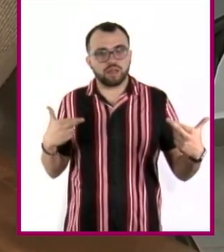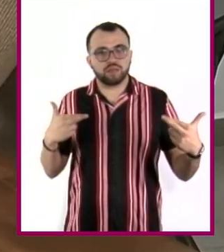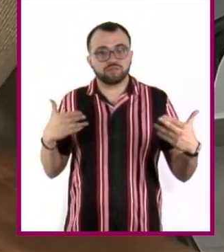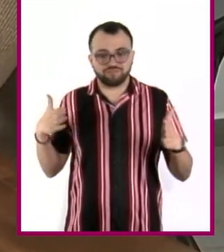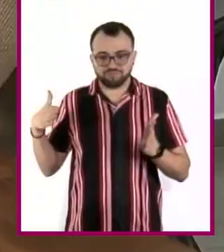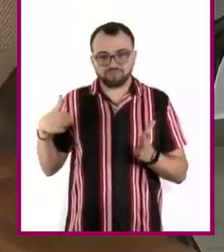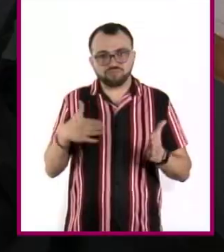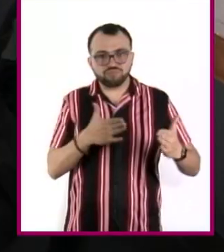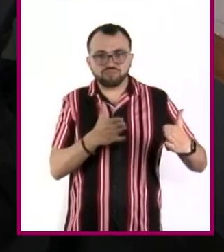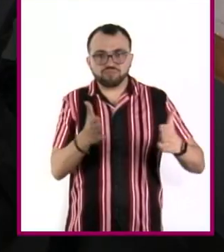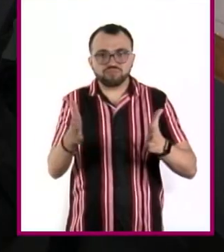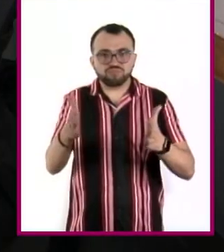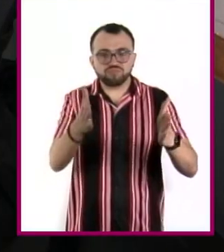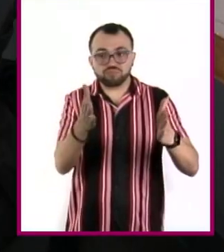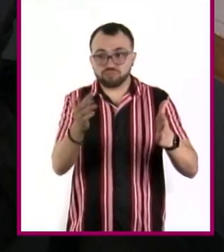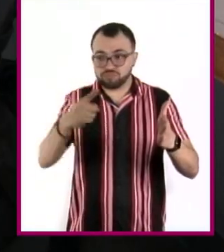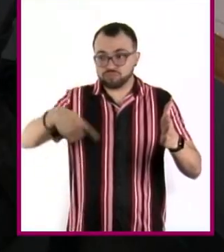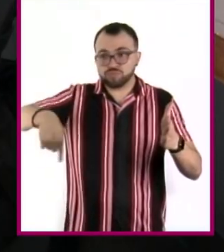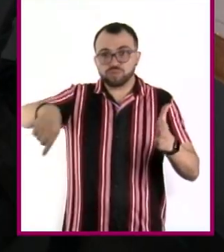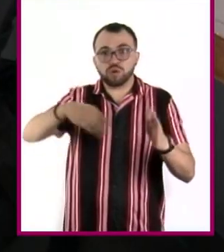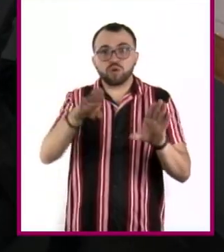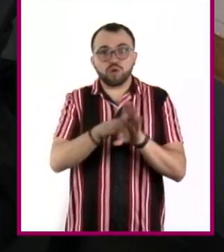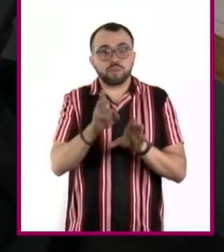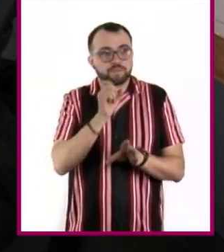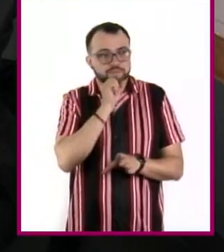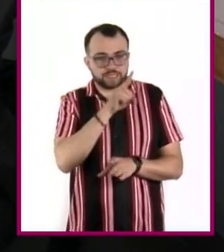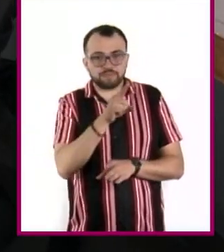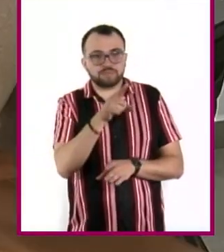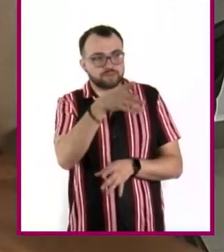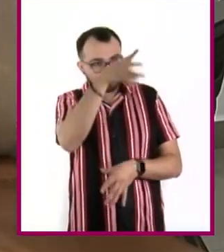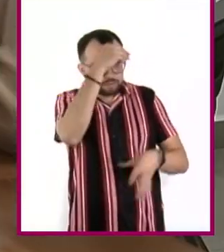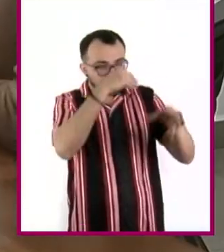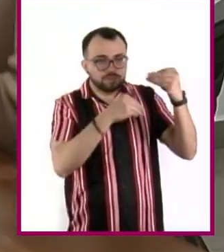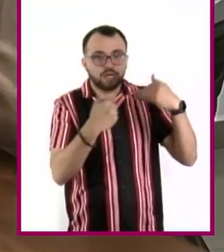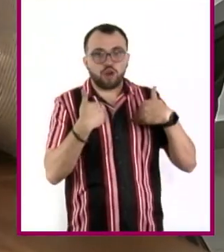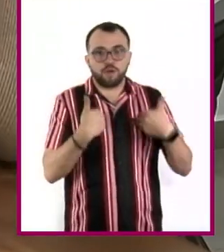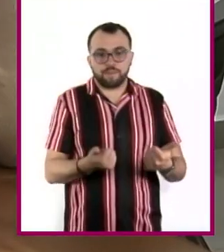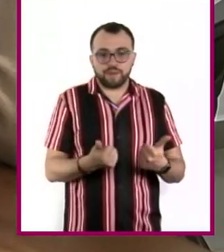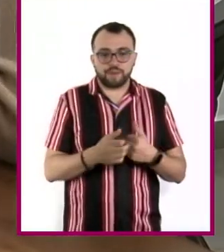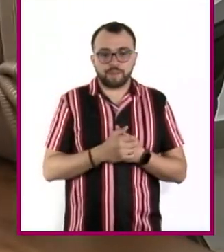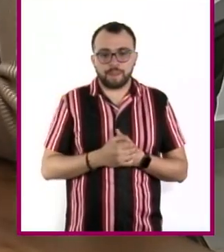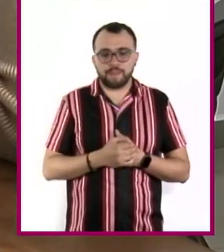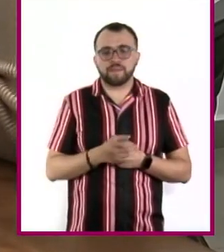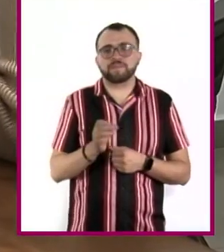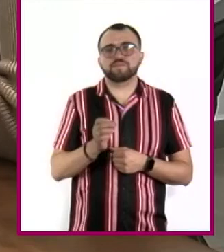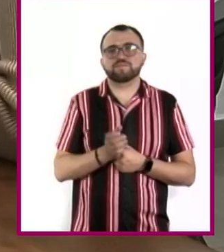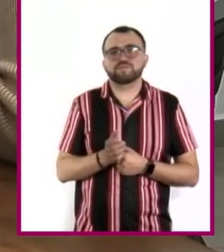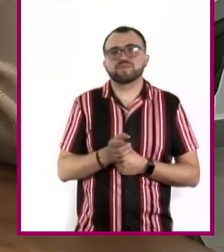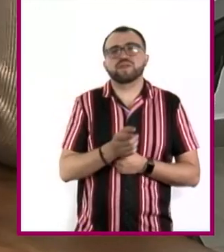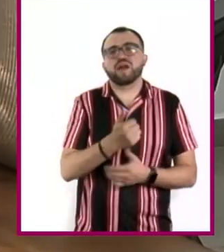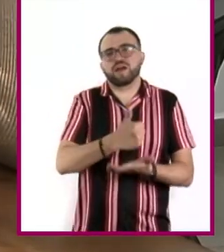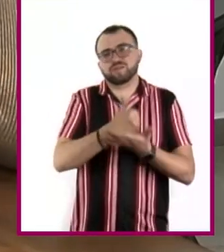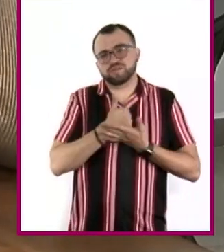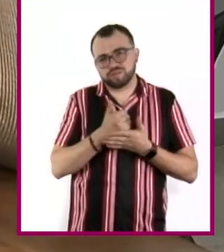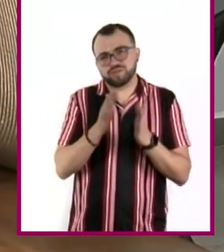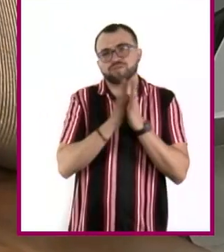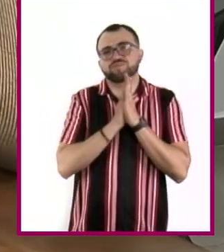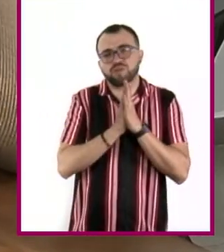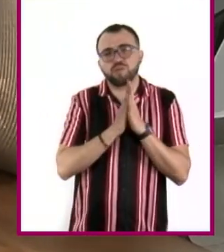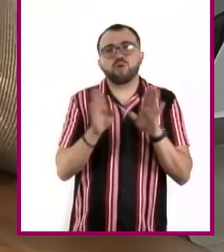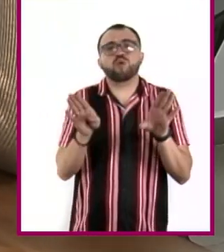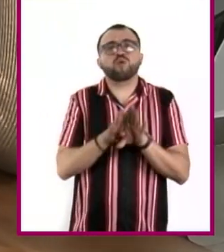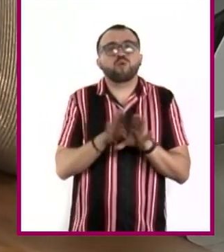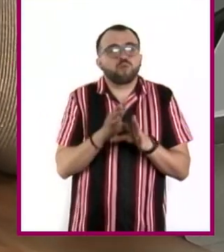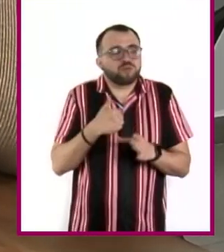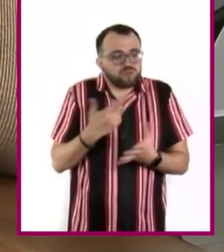a nuestras y nuestros compañeros también a esa comprensión. Pero entonces yo te pediría que nos orientes un poco más sobre a dónde